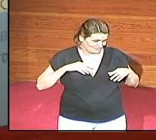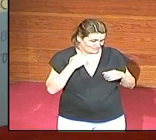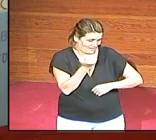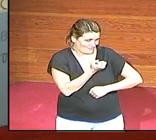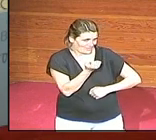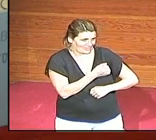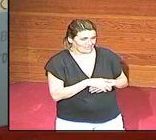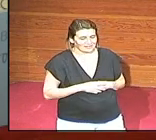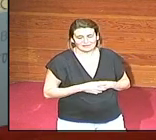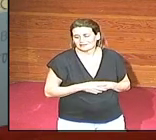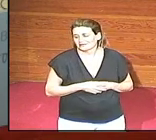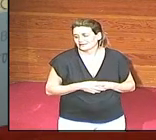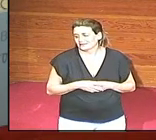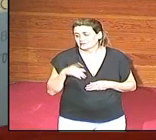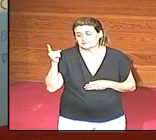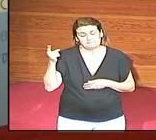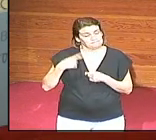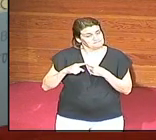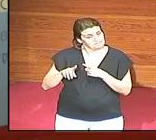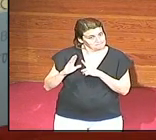Una de las cosas que encontrabas es que,